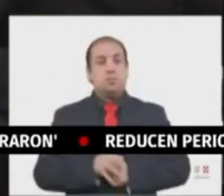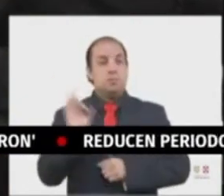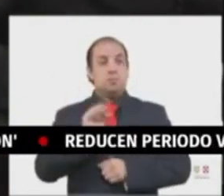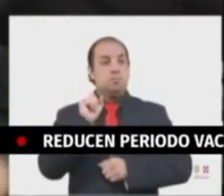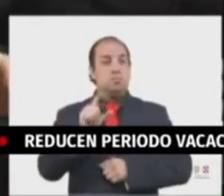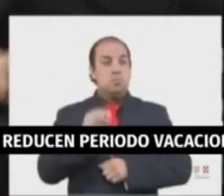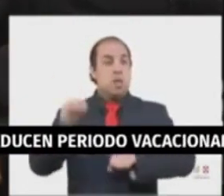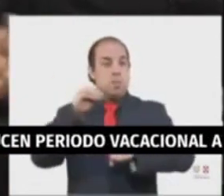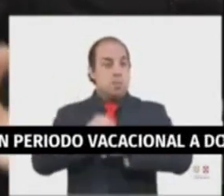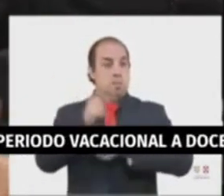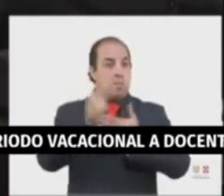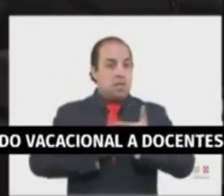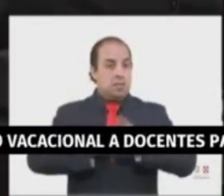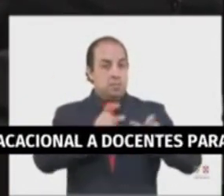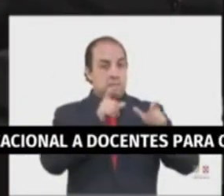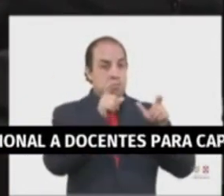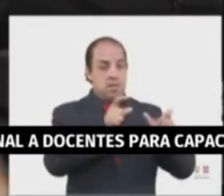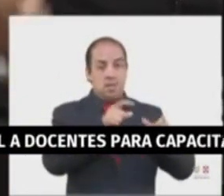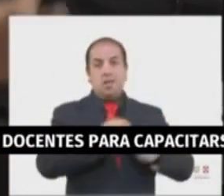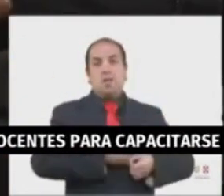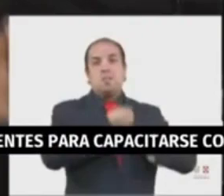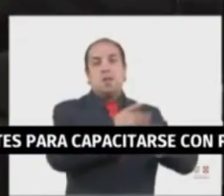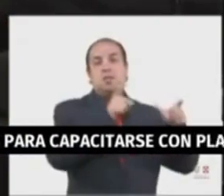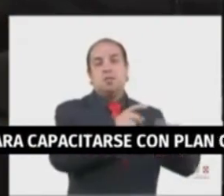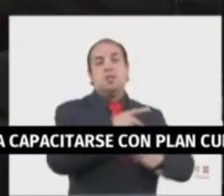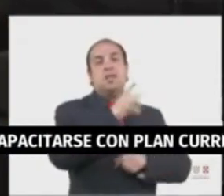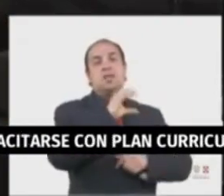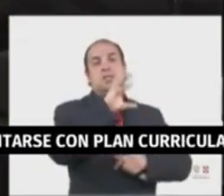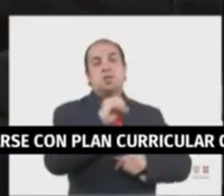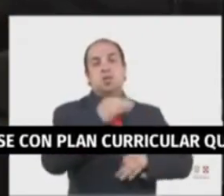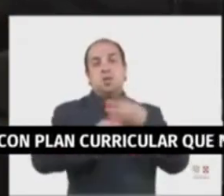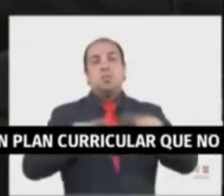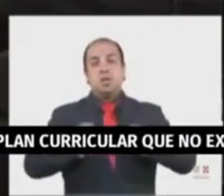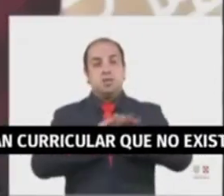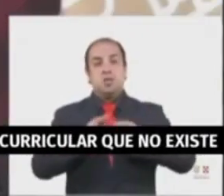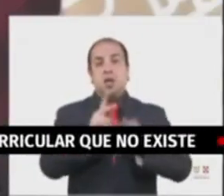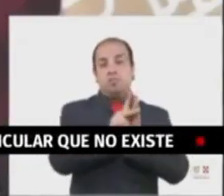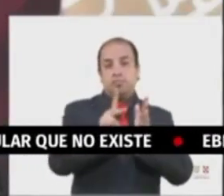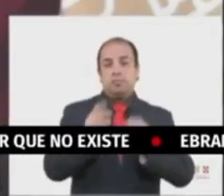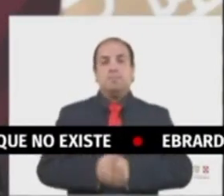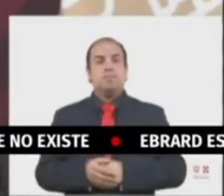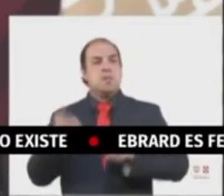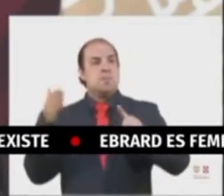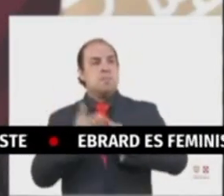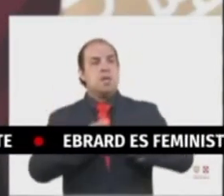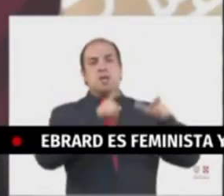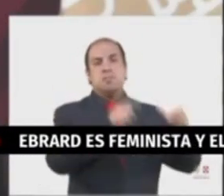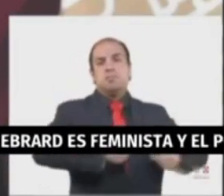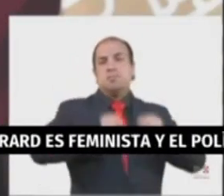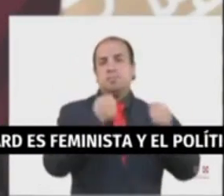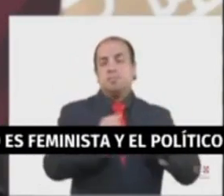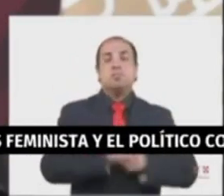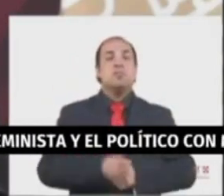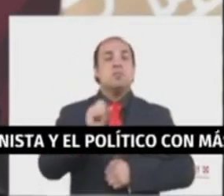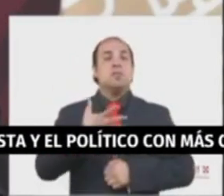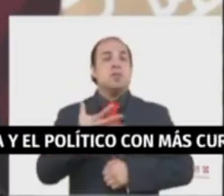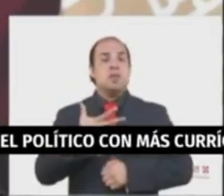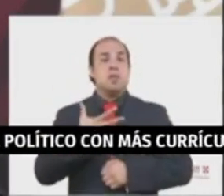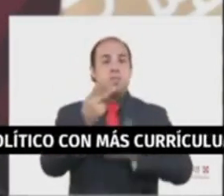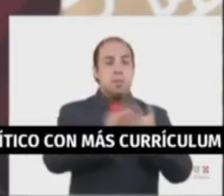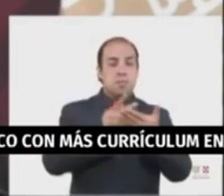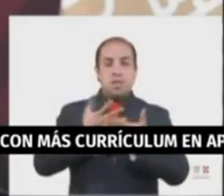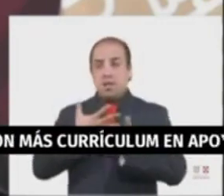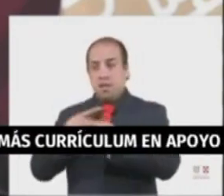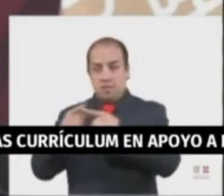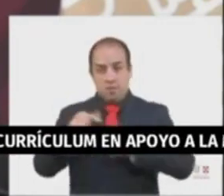estaría montando algún dispositivo de seguridad para seguir garantizando la seguridad de Ciro y de todos aquellos que trabajan? Vamos a garantizar la seguridad, también vamos a tener un dispositivo, más bien ya lo tenemos también, en varios